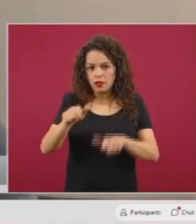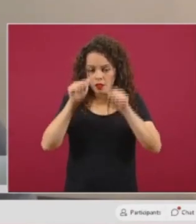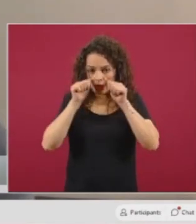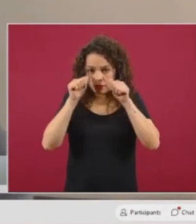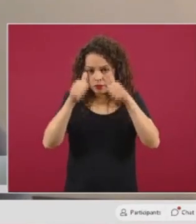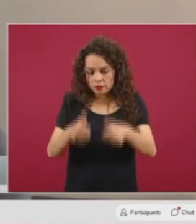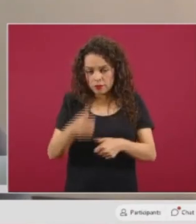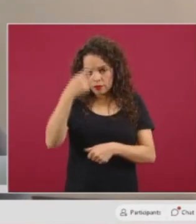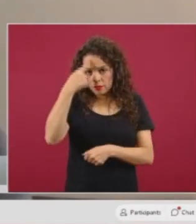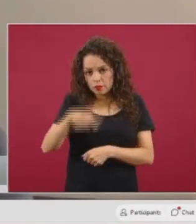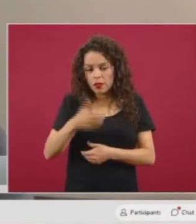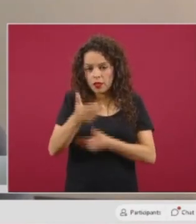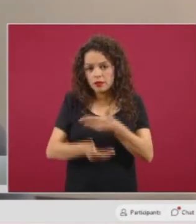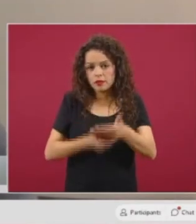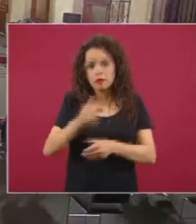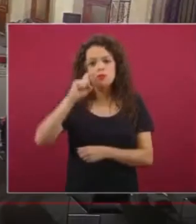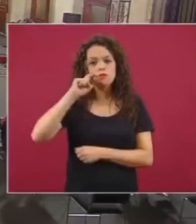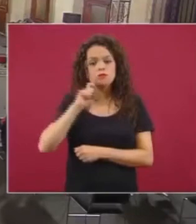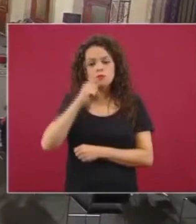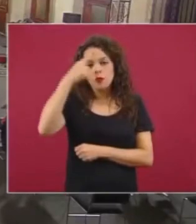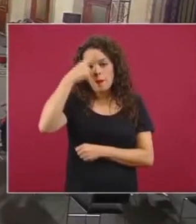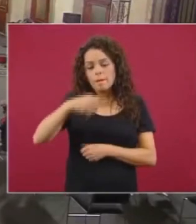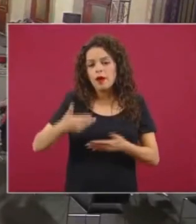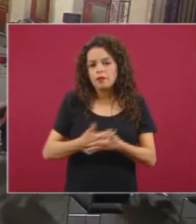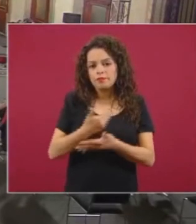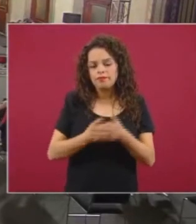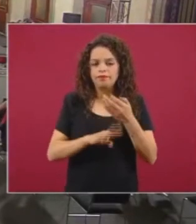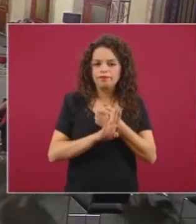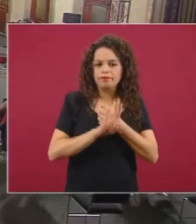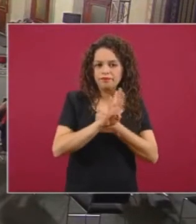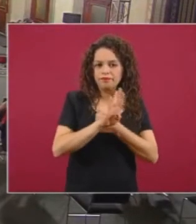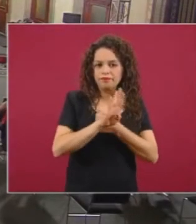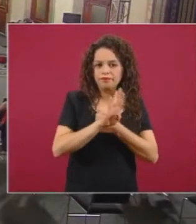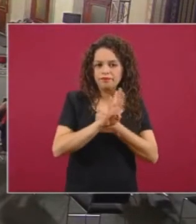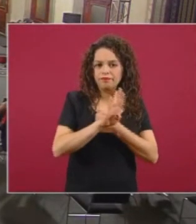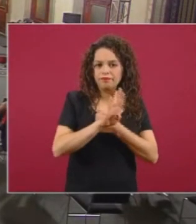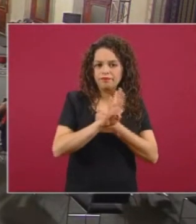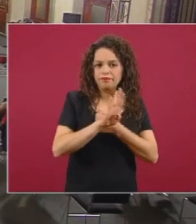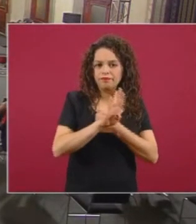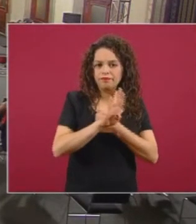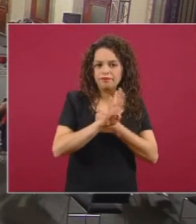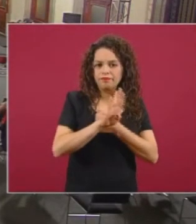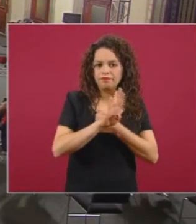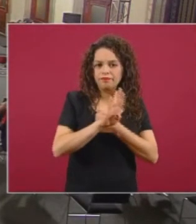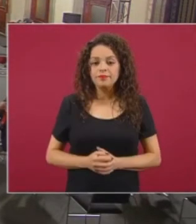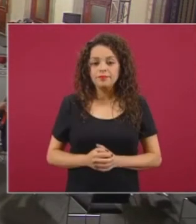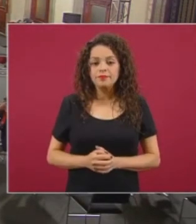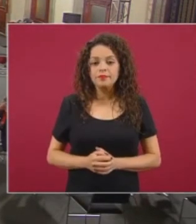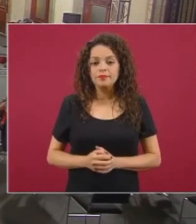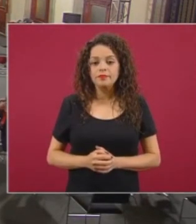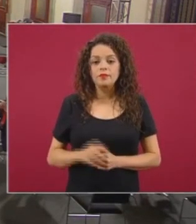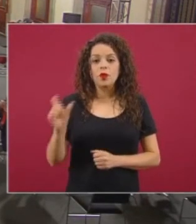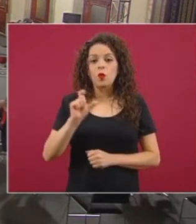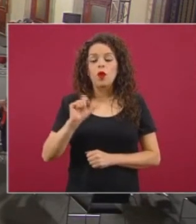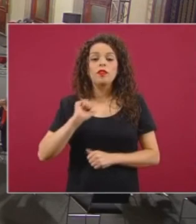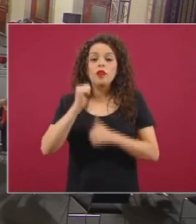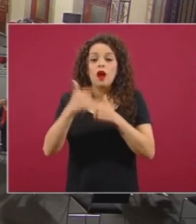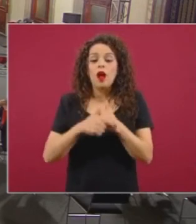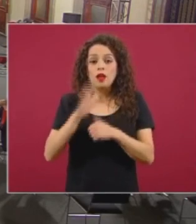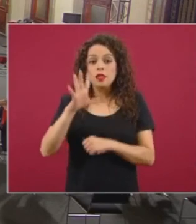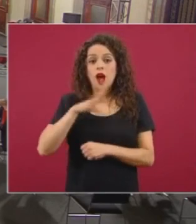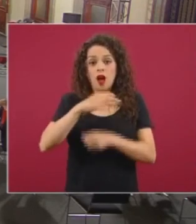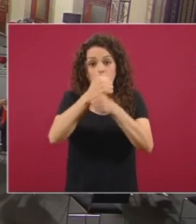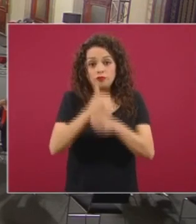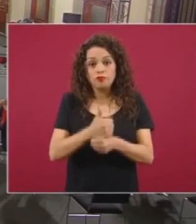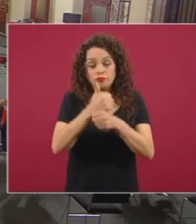sexual y reproductiva. La que sigue, por favor. Y recordar a la población que si alguien ha sufrido de violencia de género o de violencia